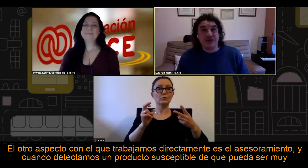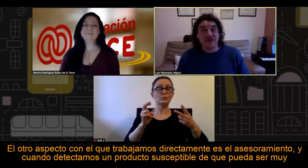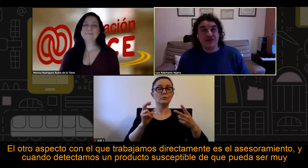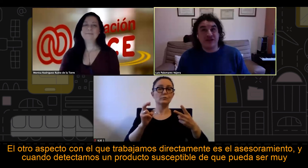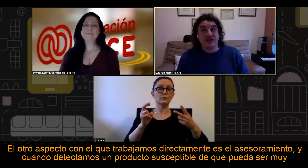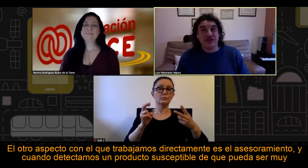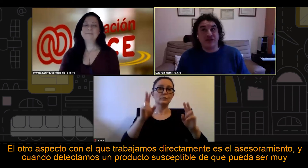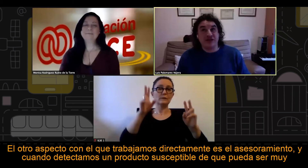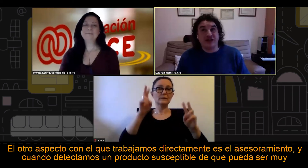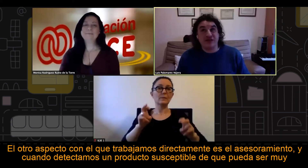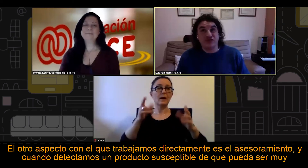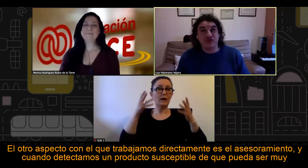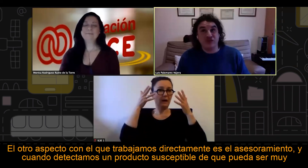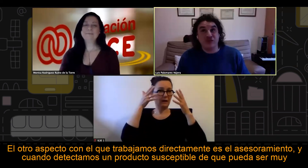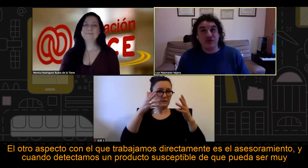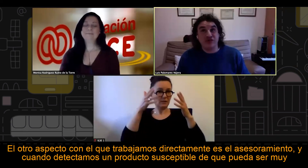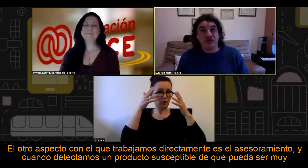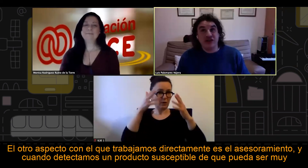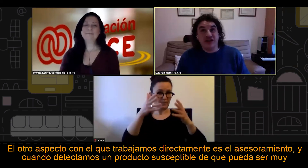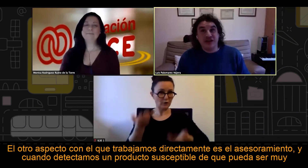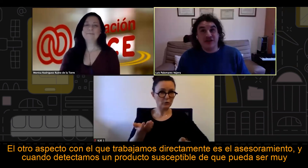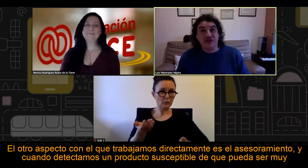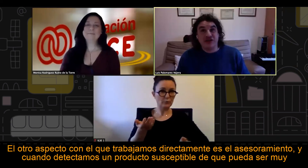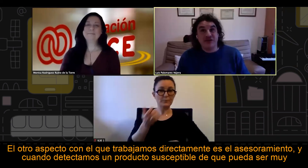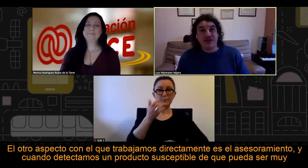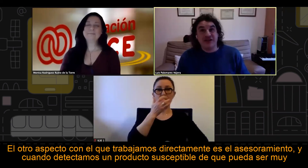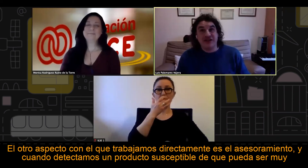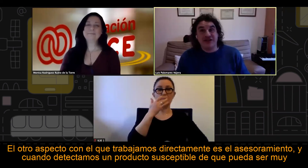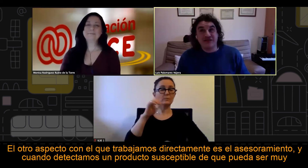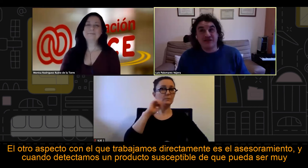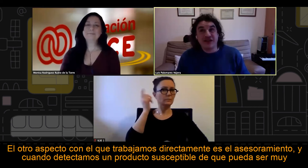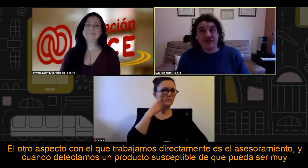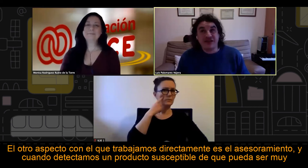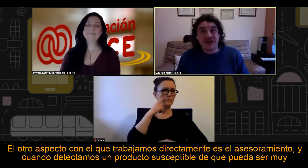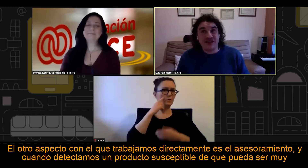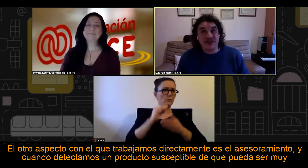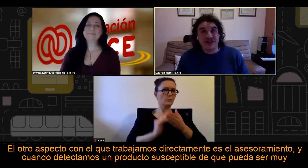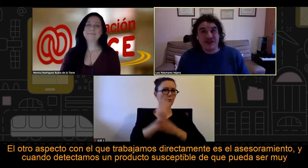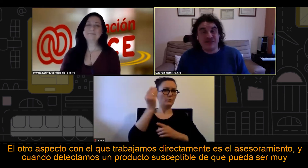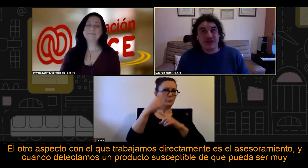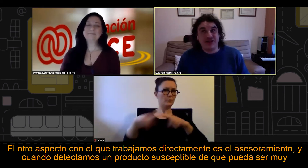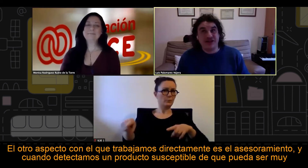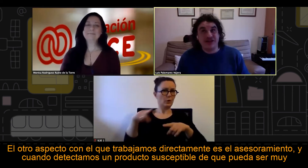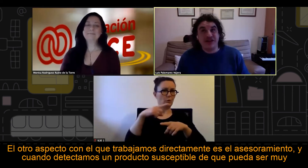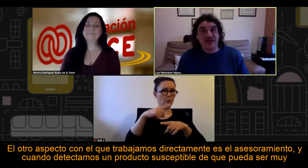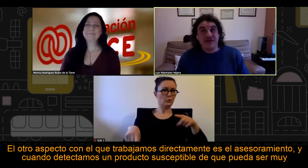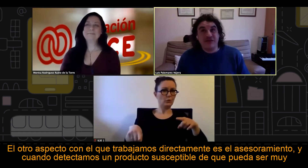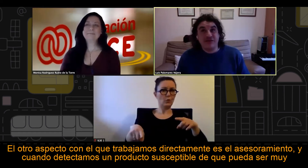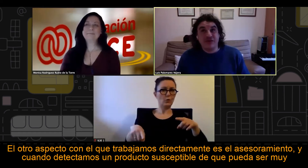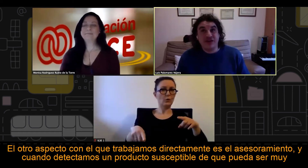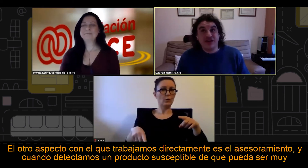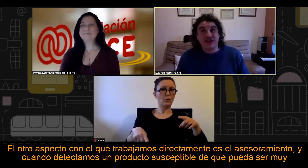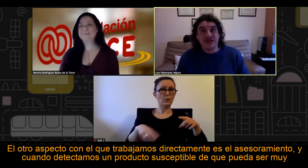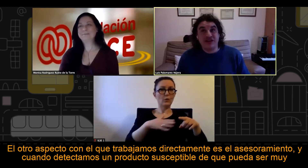bueno, pues cuando detectamos un producto susceptible de que pueda ser